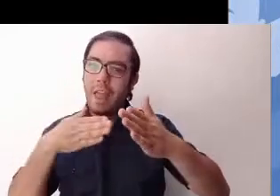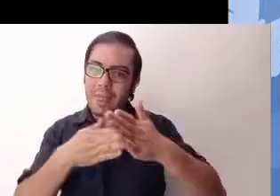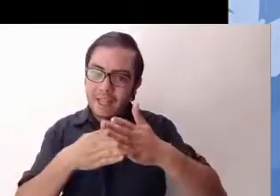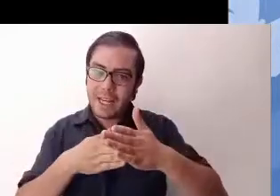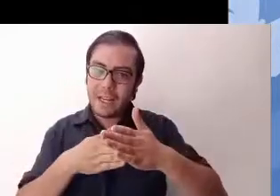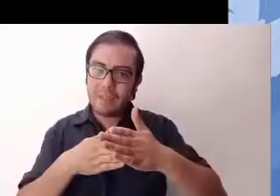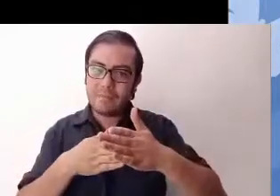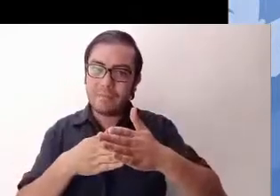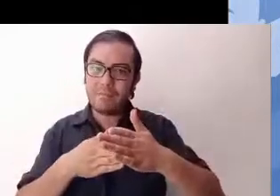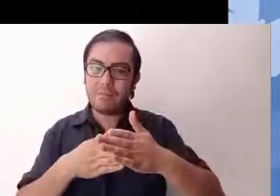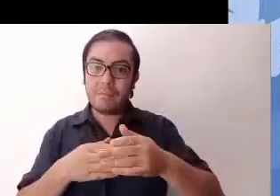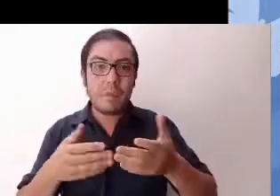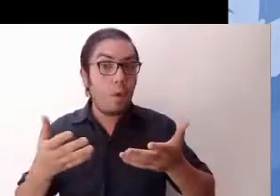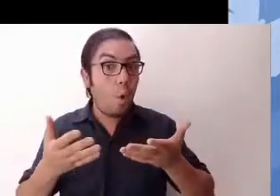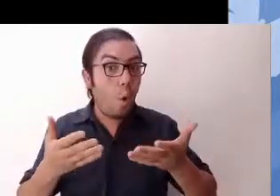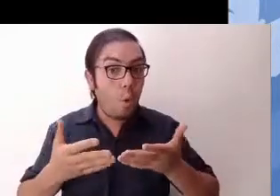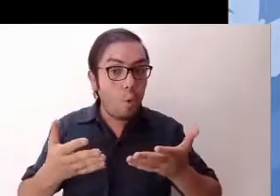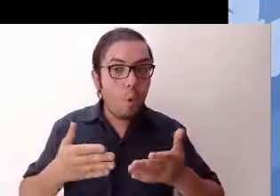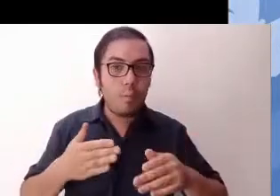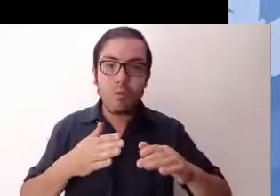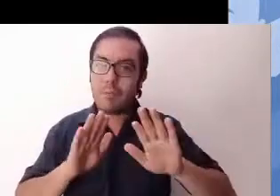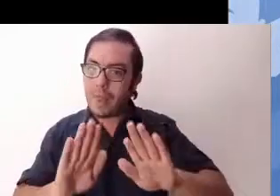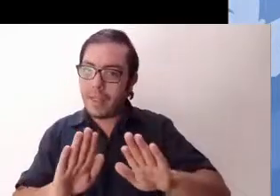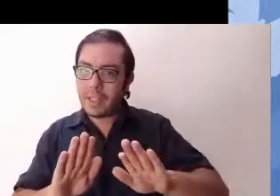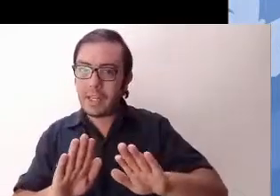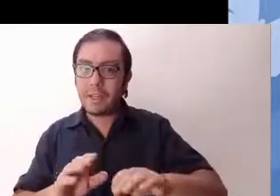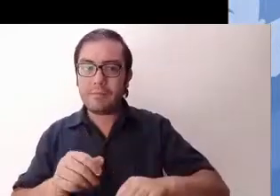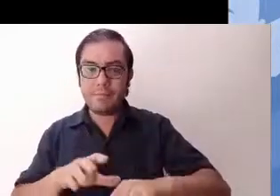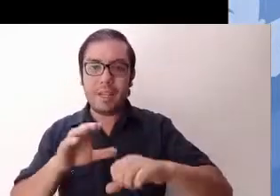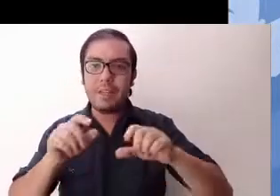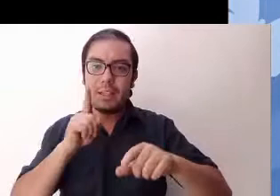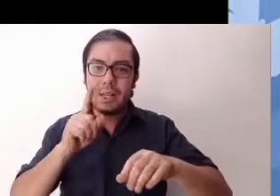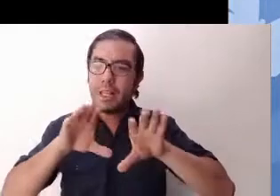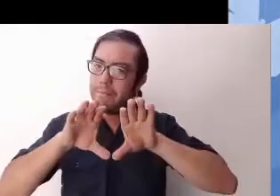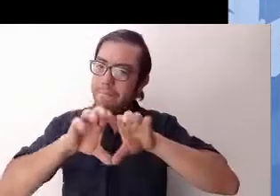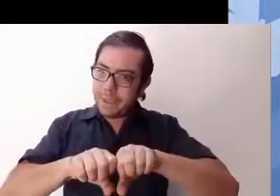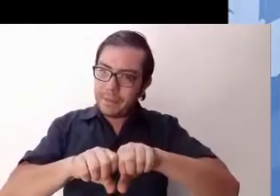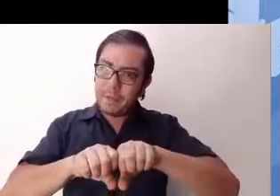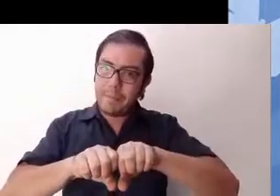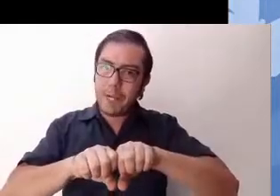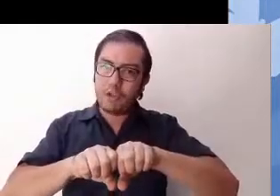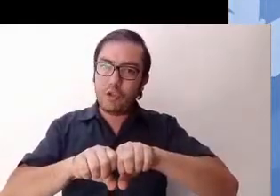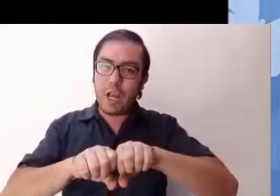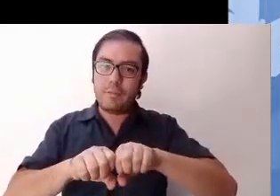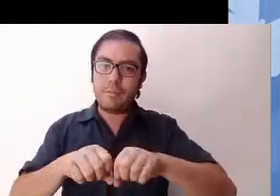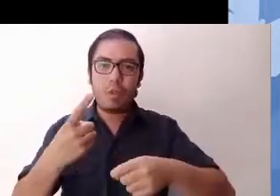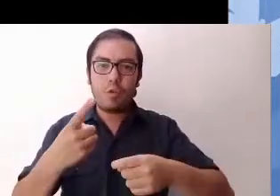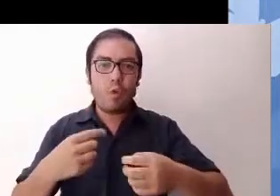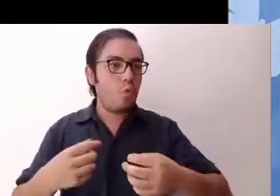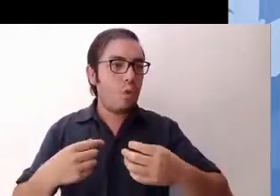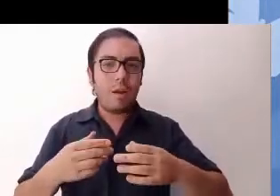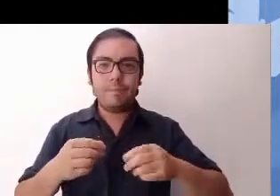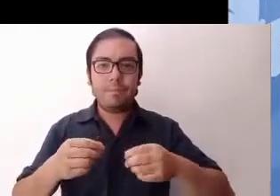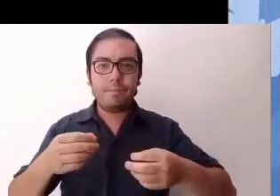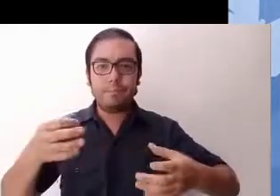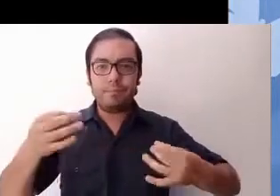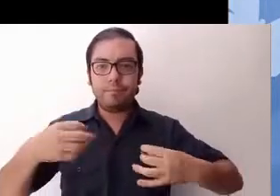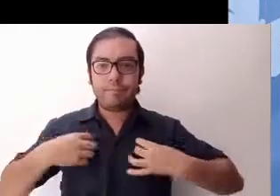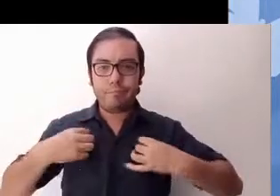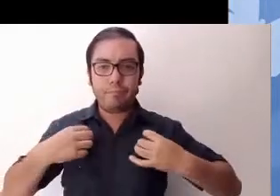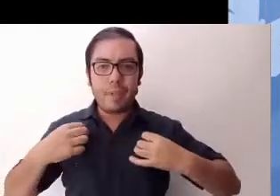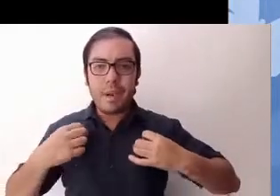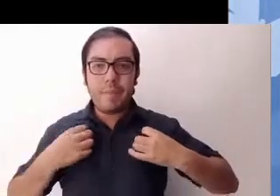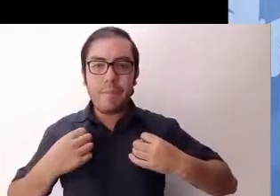Presionando con una gasa, con un paño que esté limpio y estéril en lo